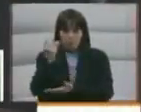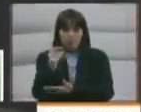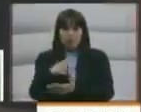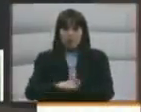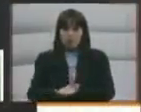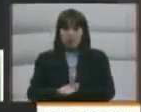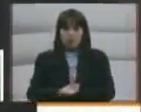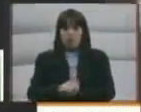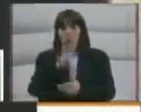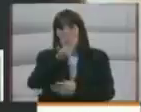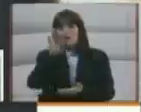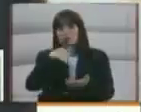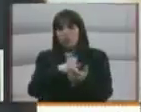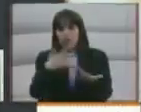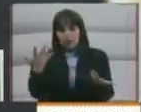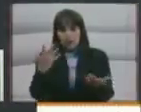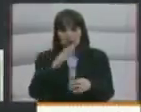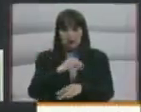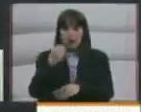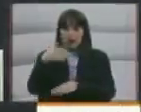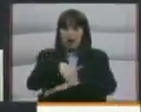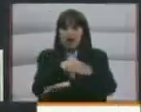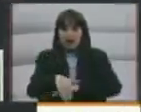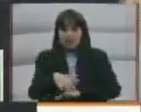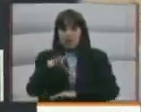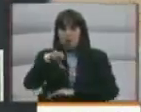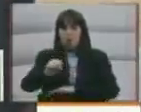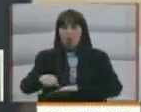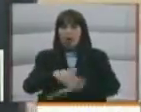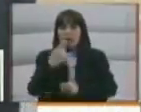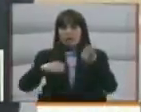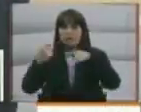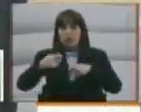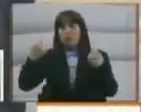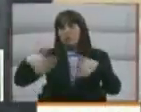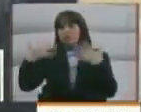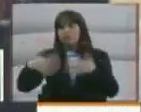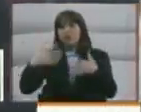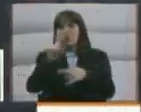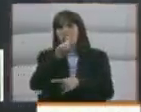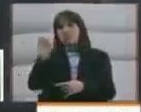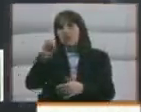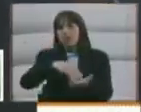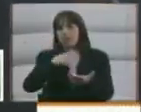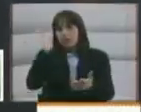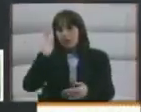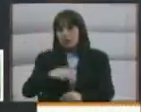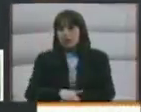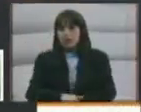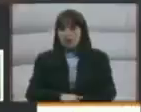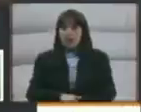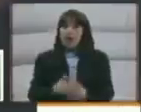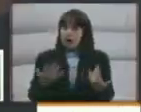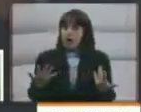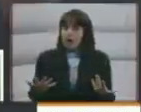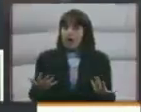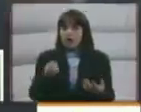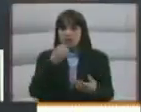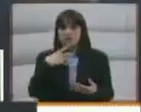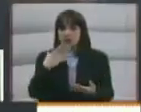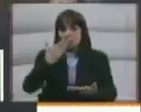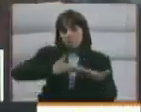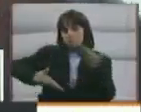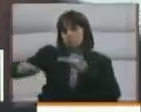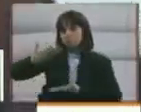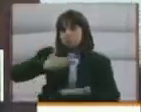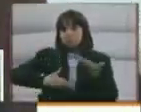4.000 bolos en la calle. ¿Y si lo compra un bachaquero? Ah, más caro, como en 10.000. Ah, pues. Entonces no ves mal el hacer trueque.